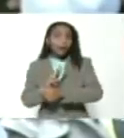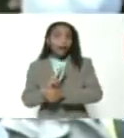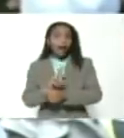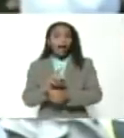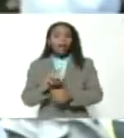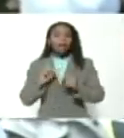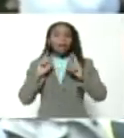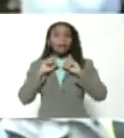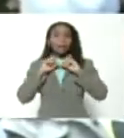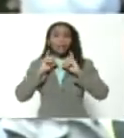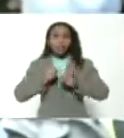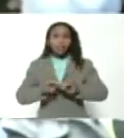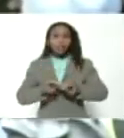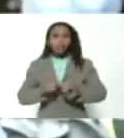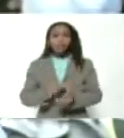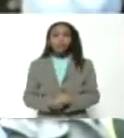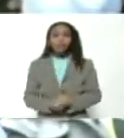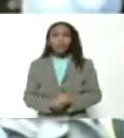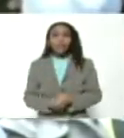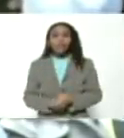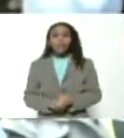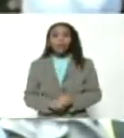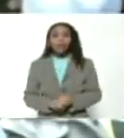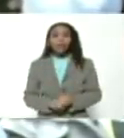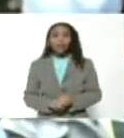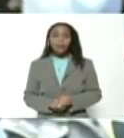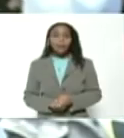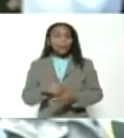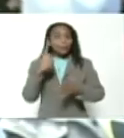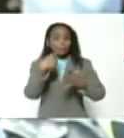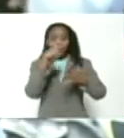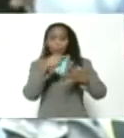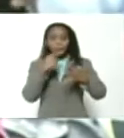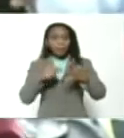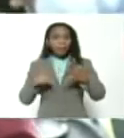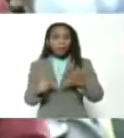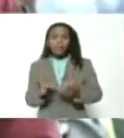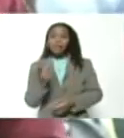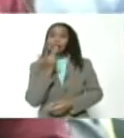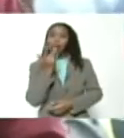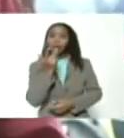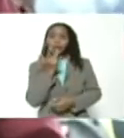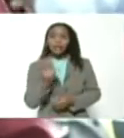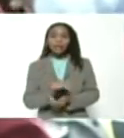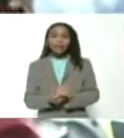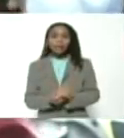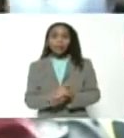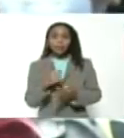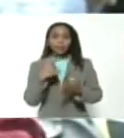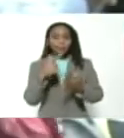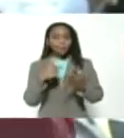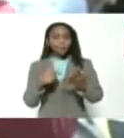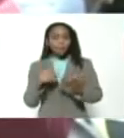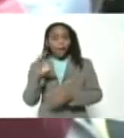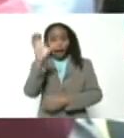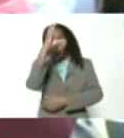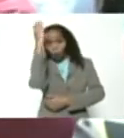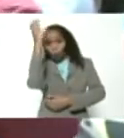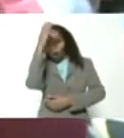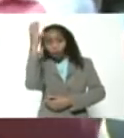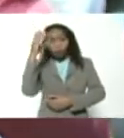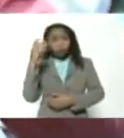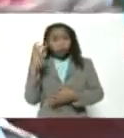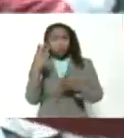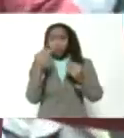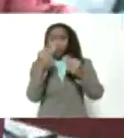cementerio, Santa Rosalía, también San Agustín, Caricuao. En Caricuao, bueno,